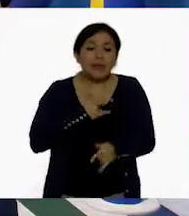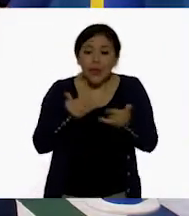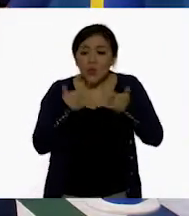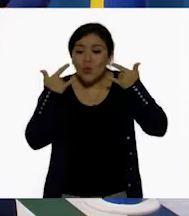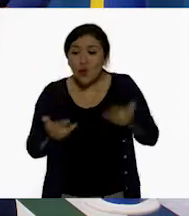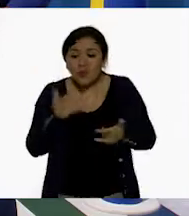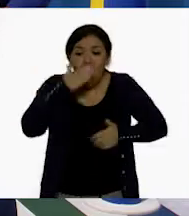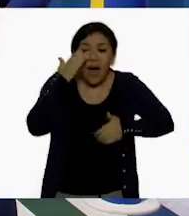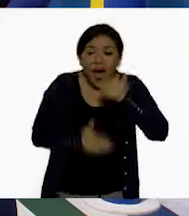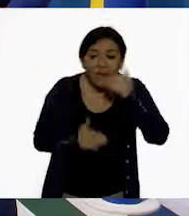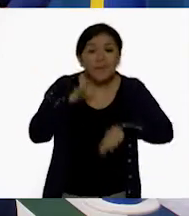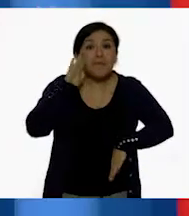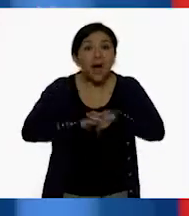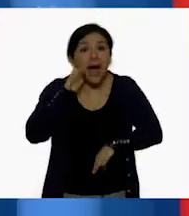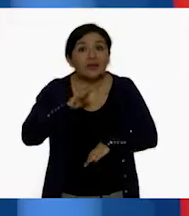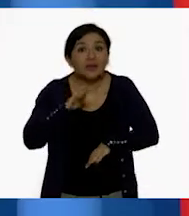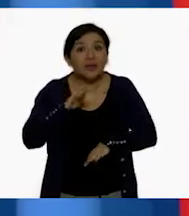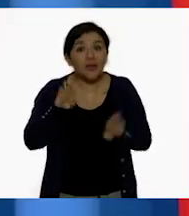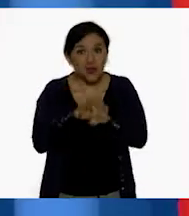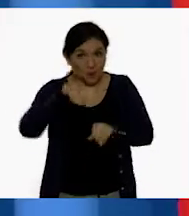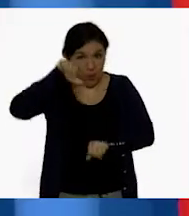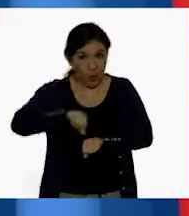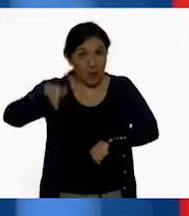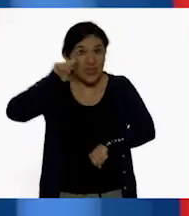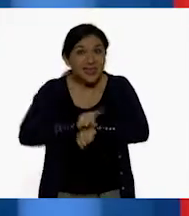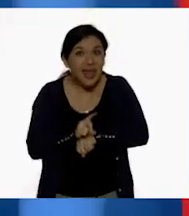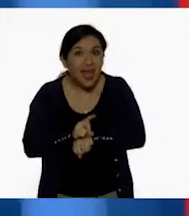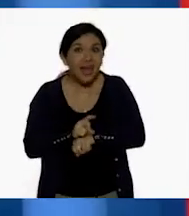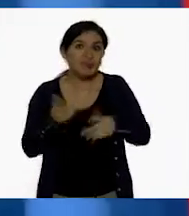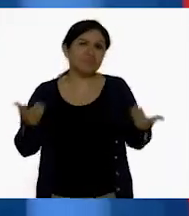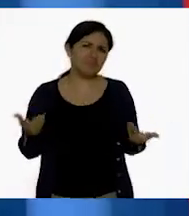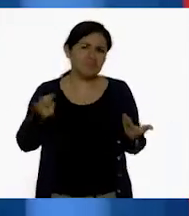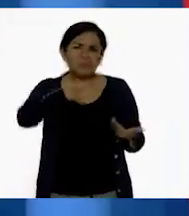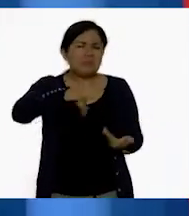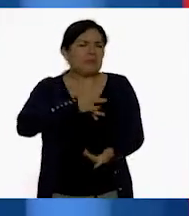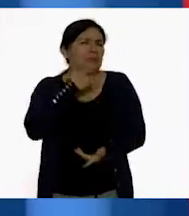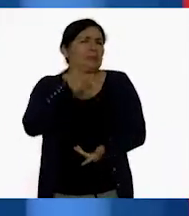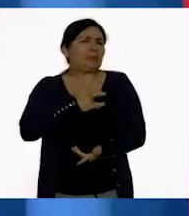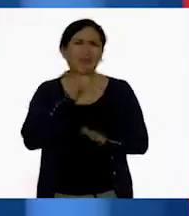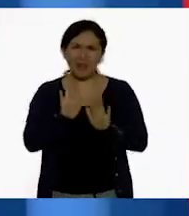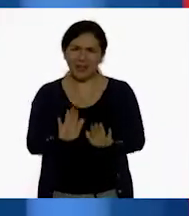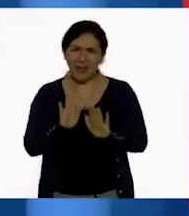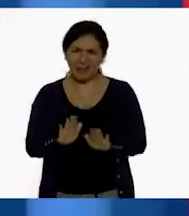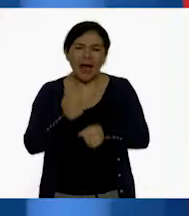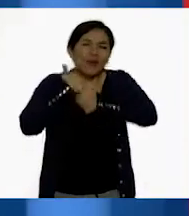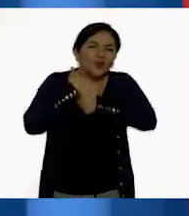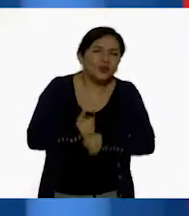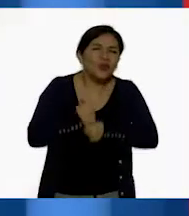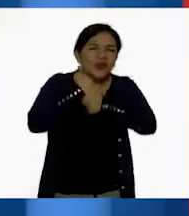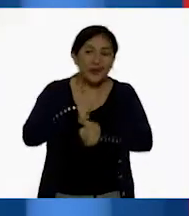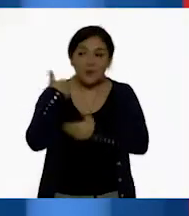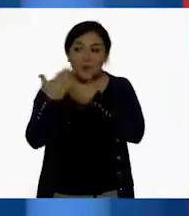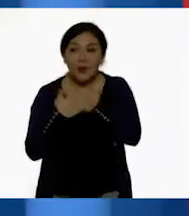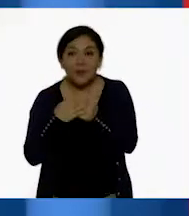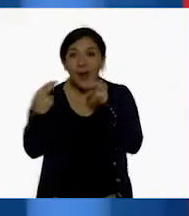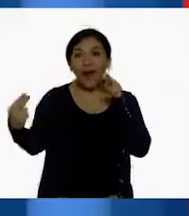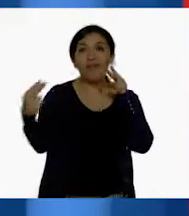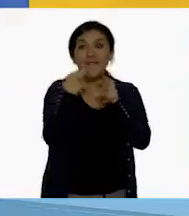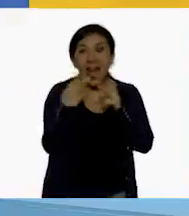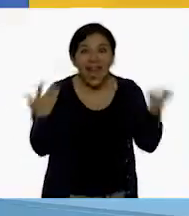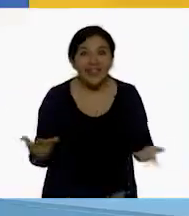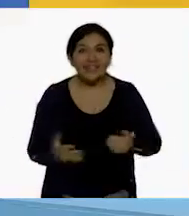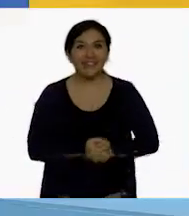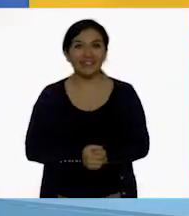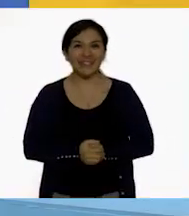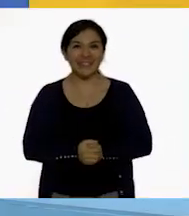cuentos más de los que tuvimos hoy no los aflija. La agonía terminará cuando nos veamos la siguiente clase. Bueno, eso